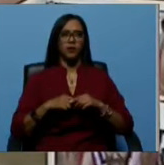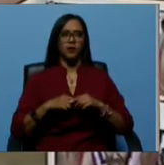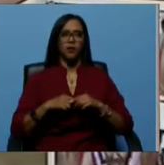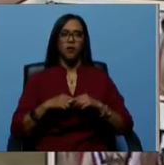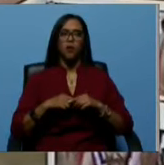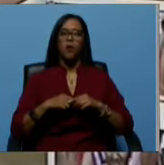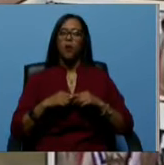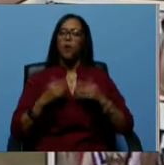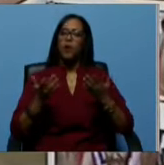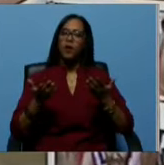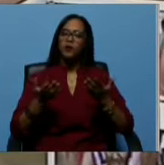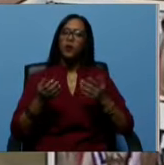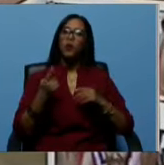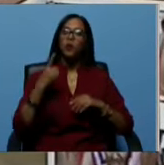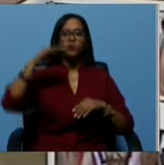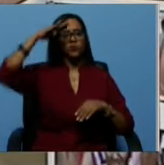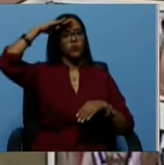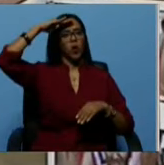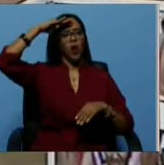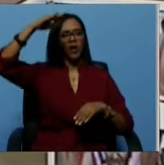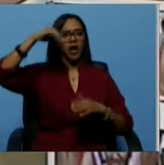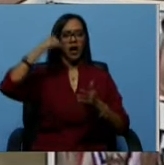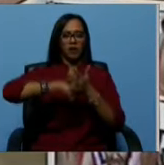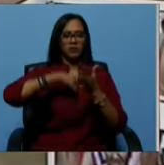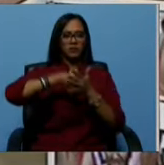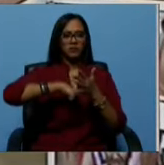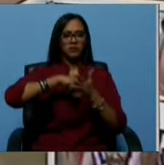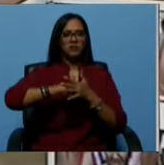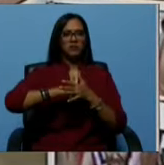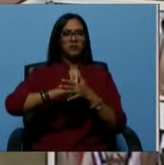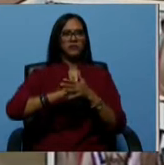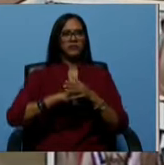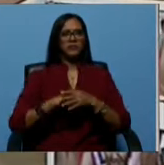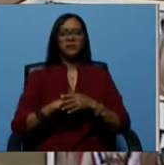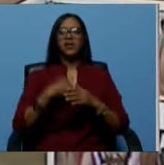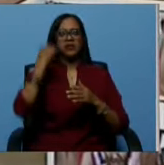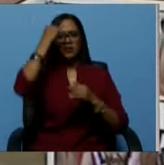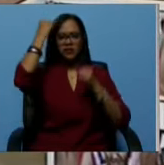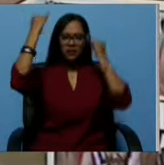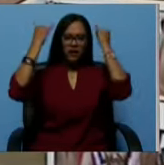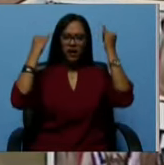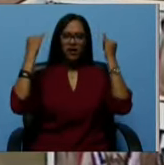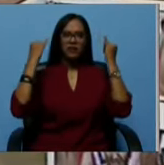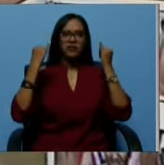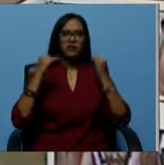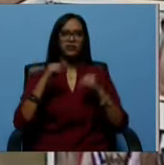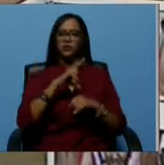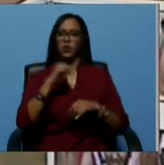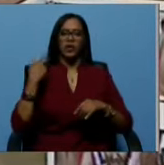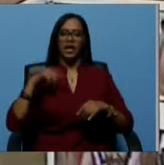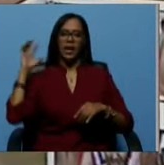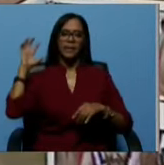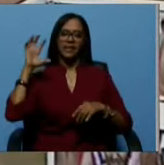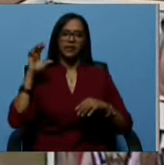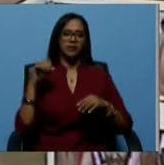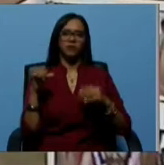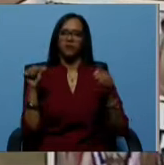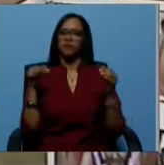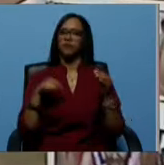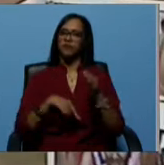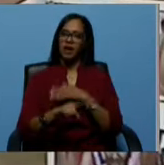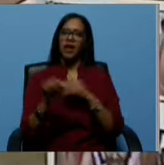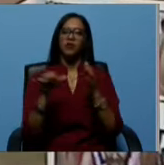cuando un soldado combatiente por sus ideales no tiene patria, va a donde tenga que